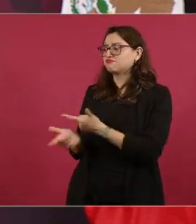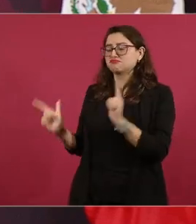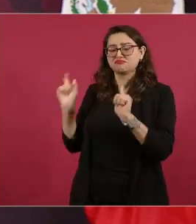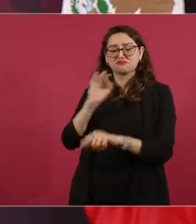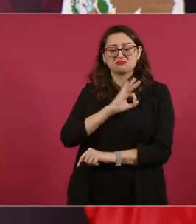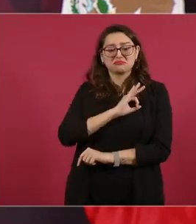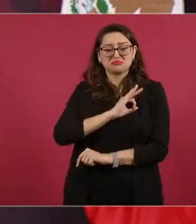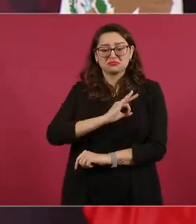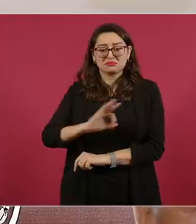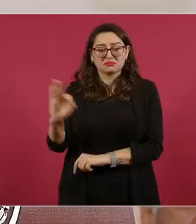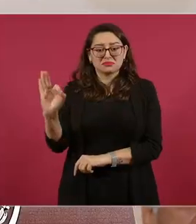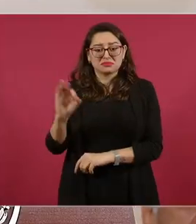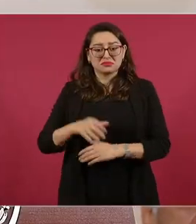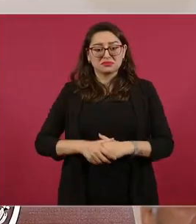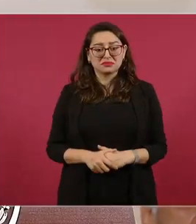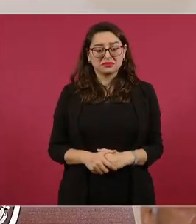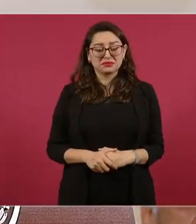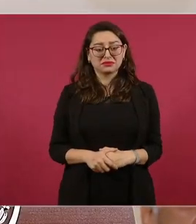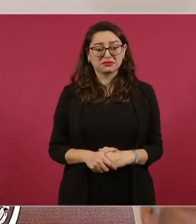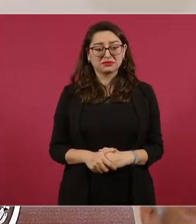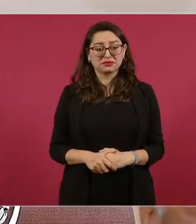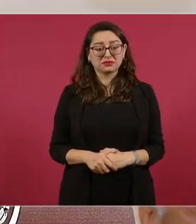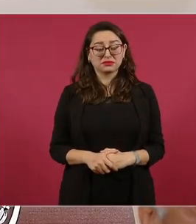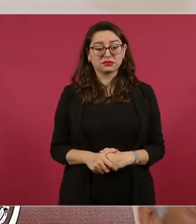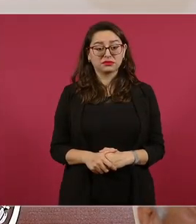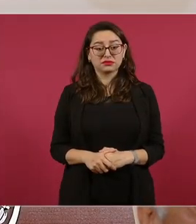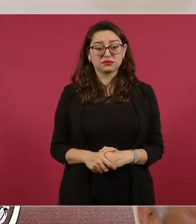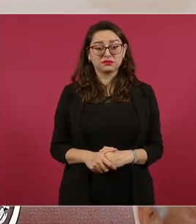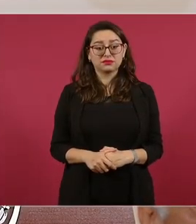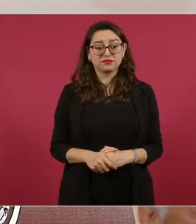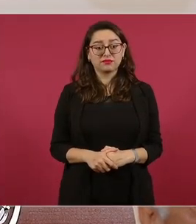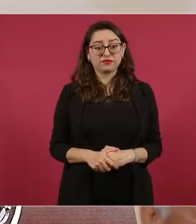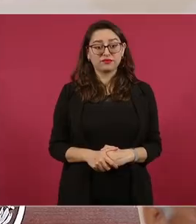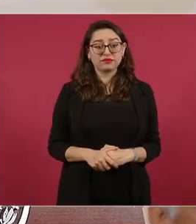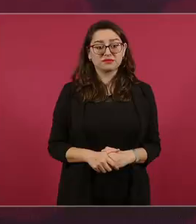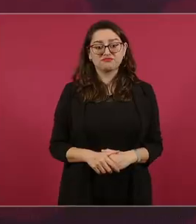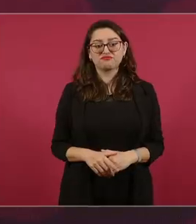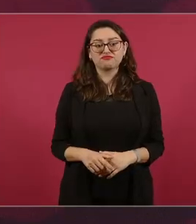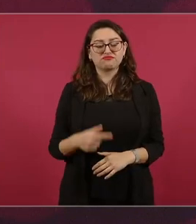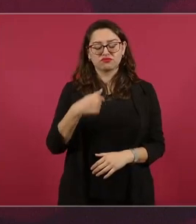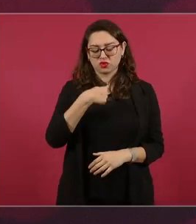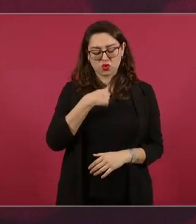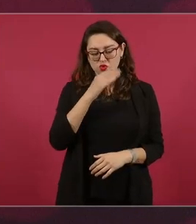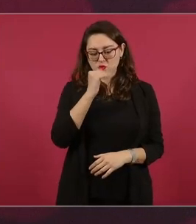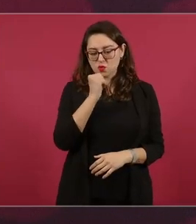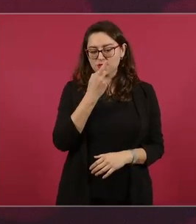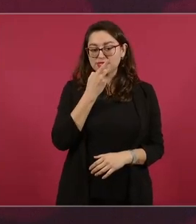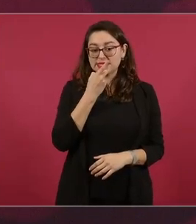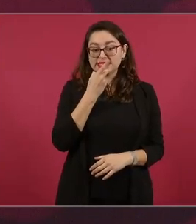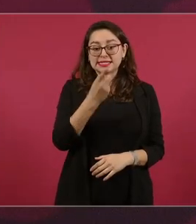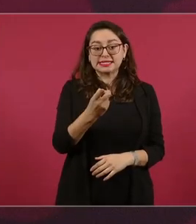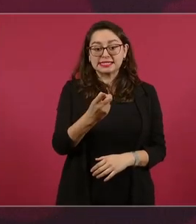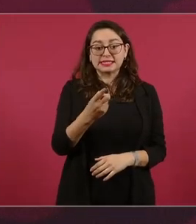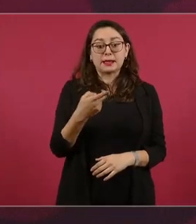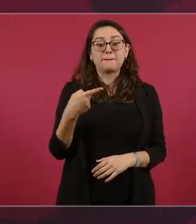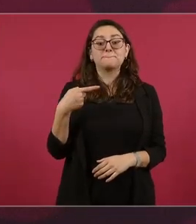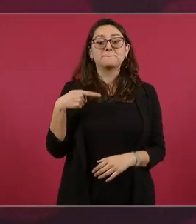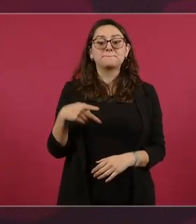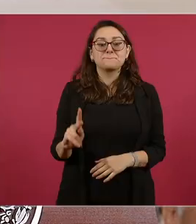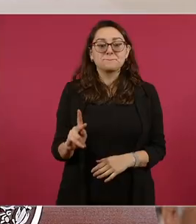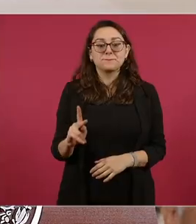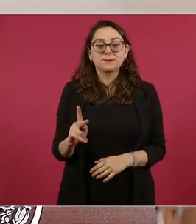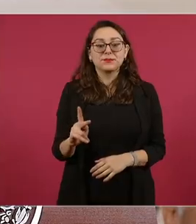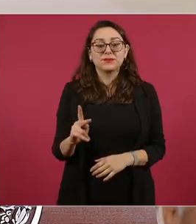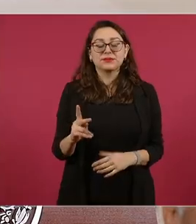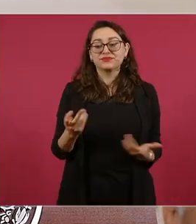Y no creo que… bueno, no voy a decir, pero ya saben qué opino yo